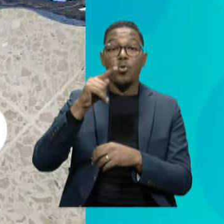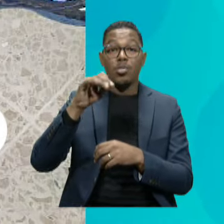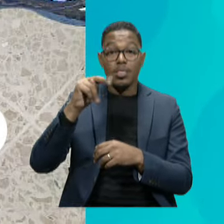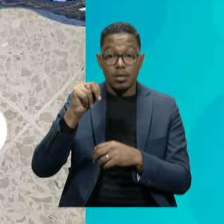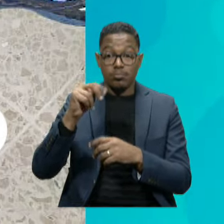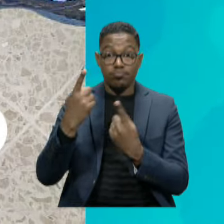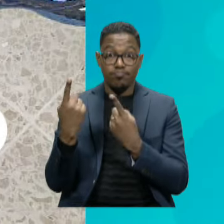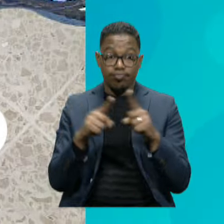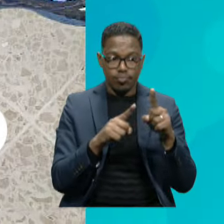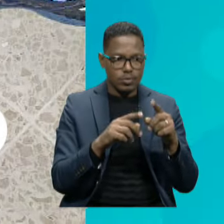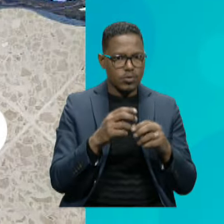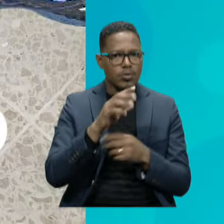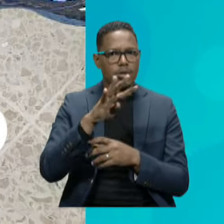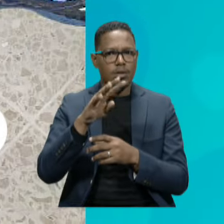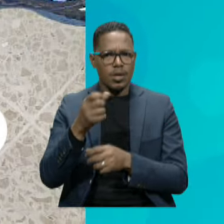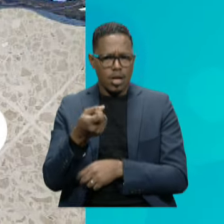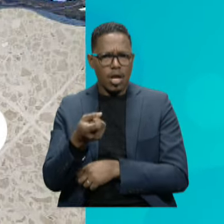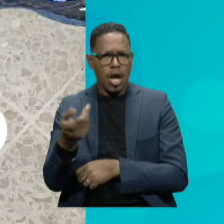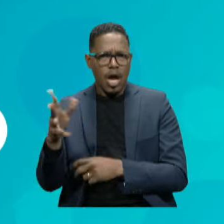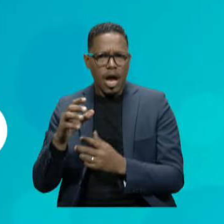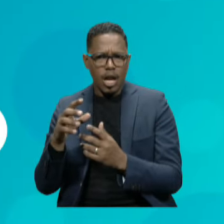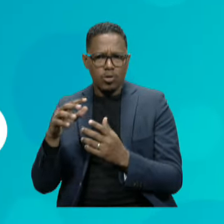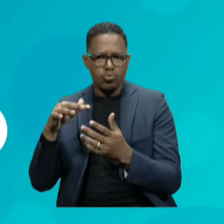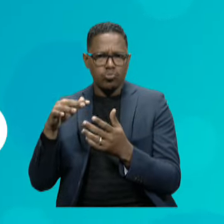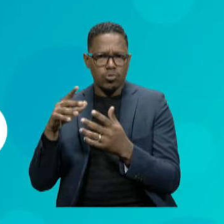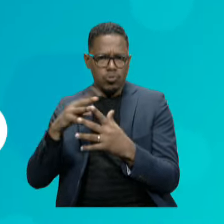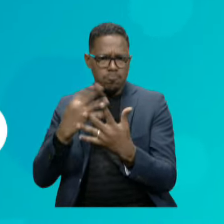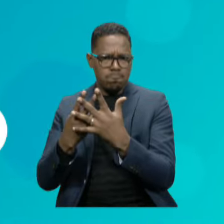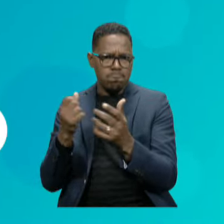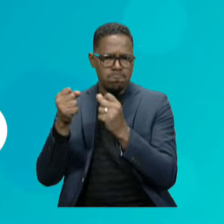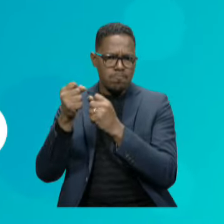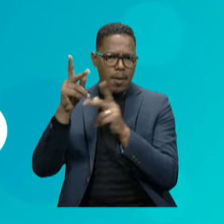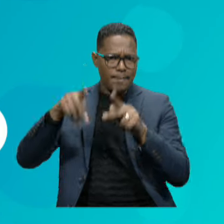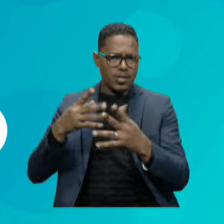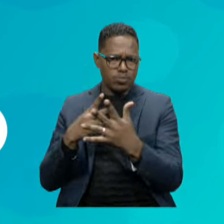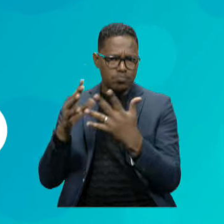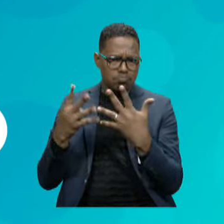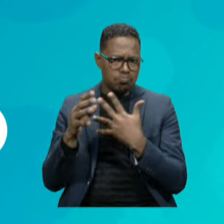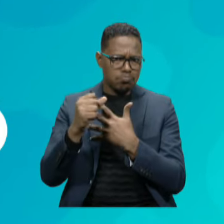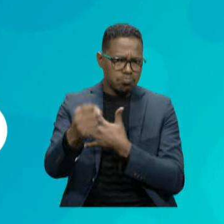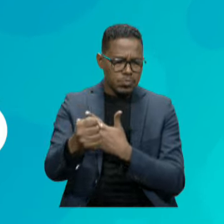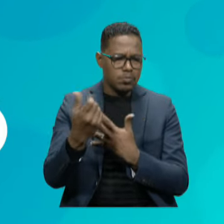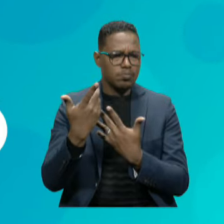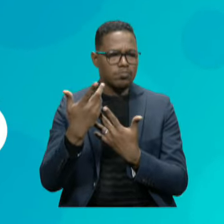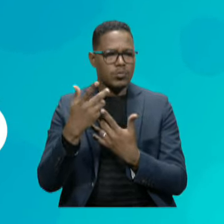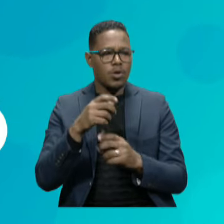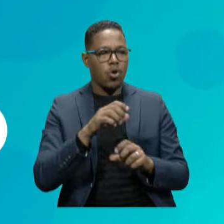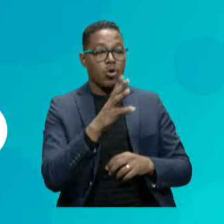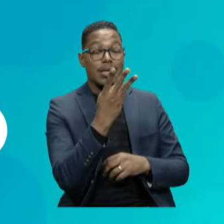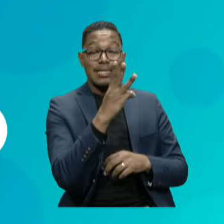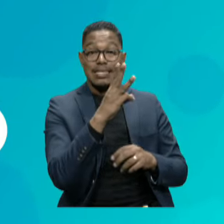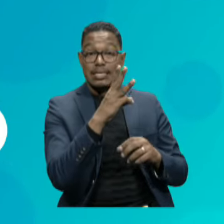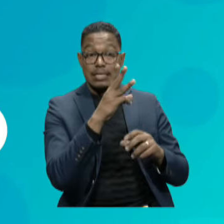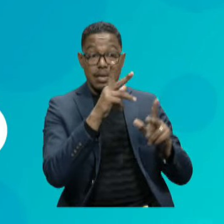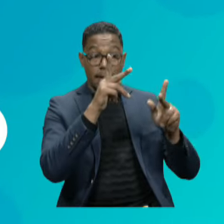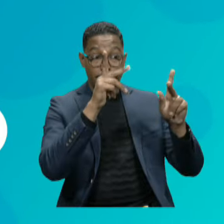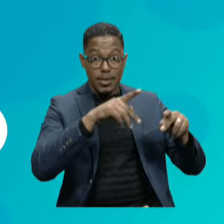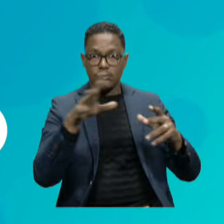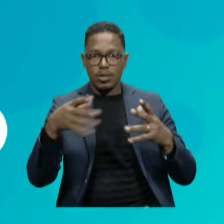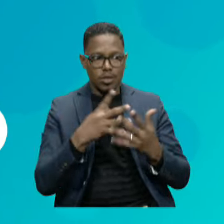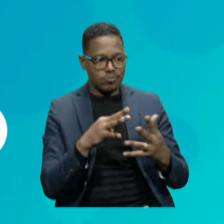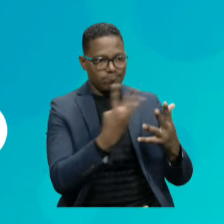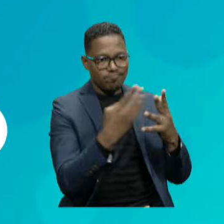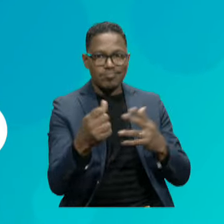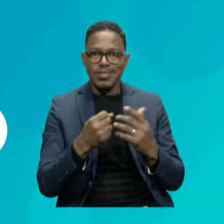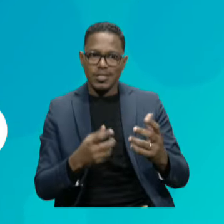reclusos encerraron en modo de protesta a otros 16 reos en una celda donde luego procedieron a agredirlos con palos y armas